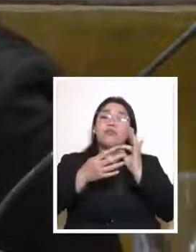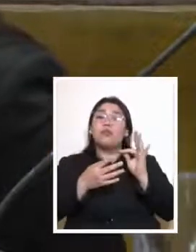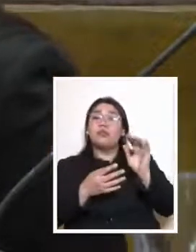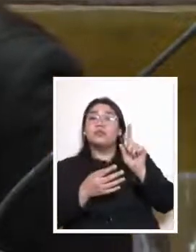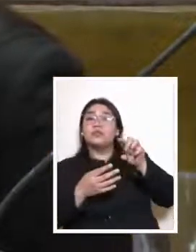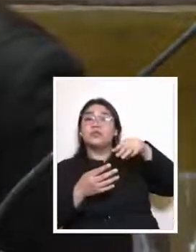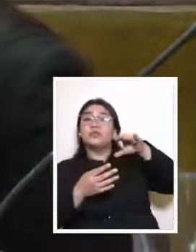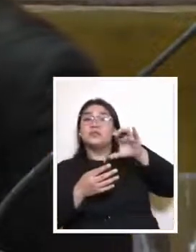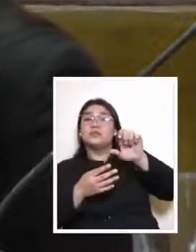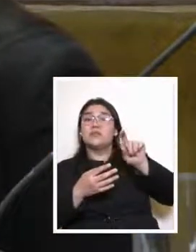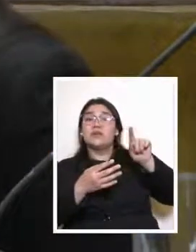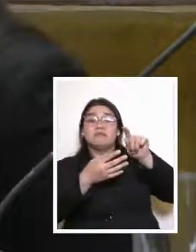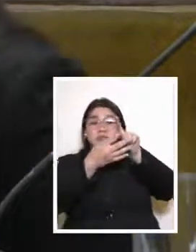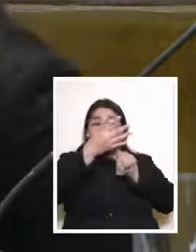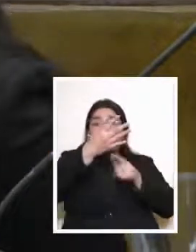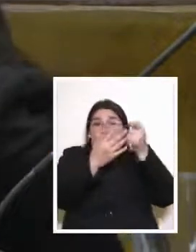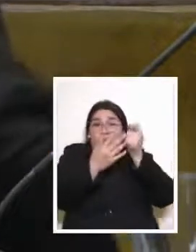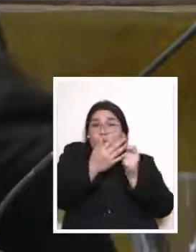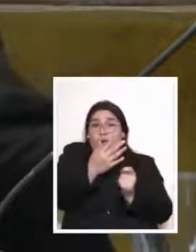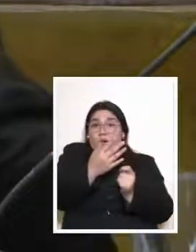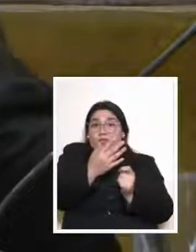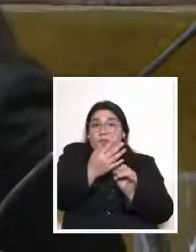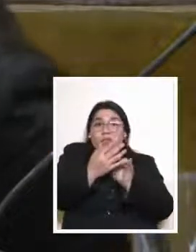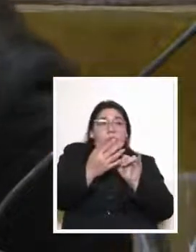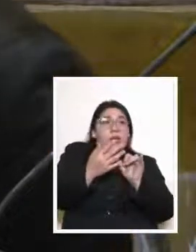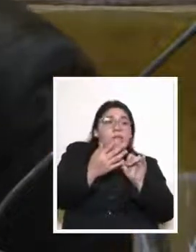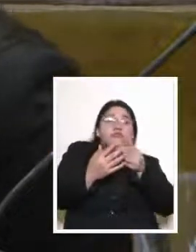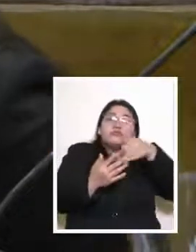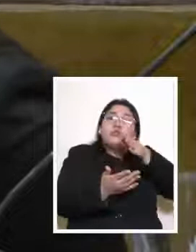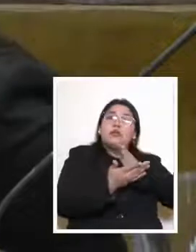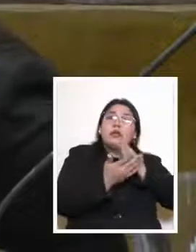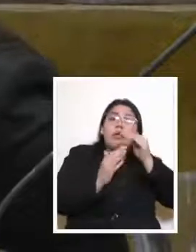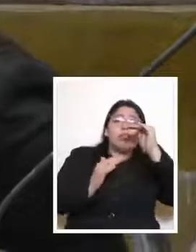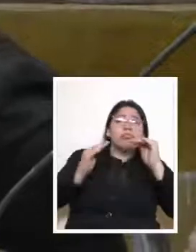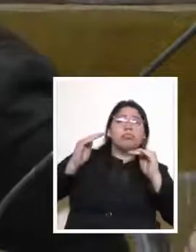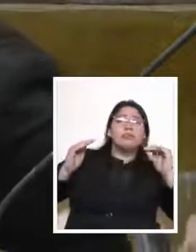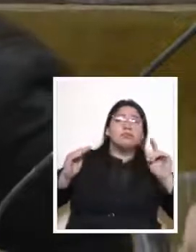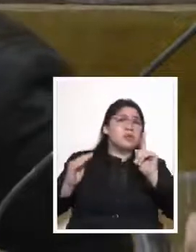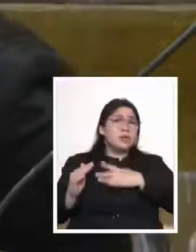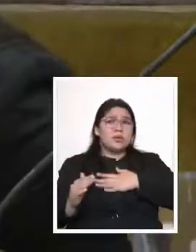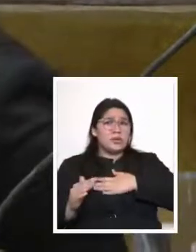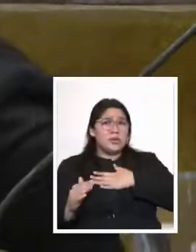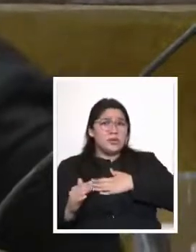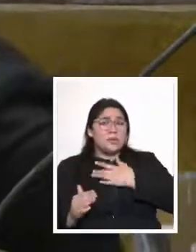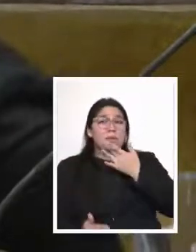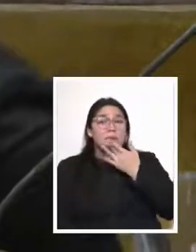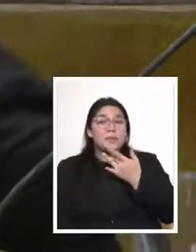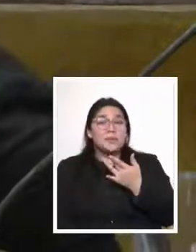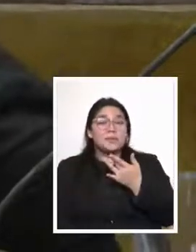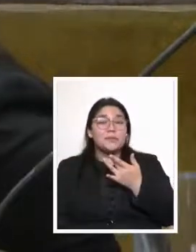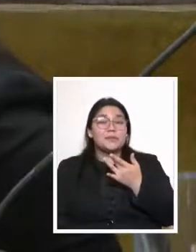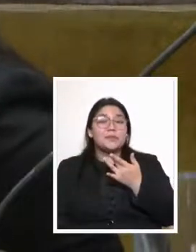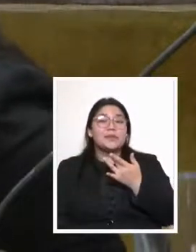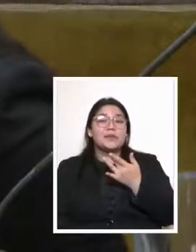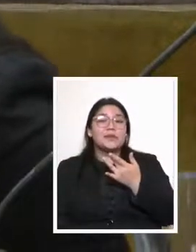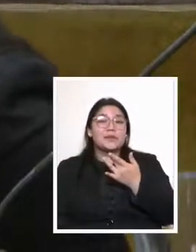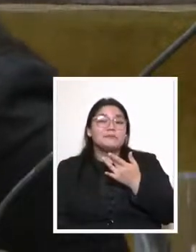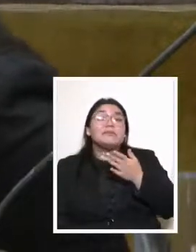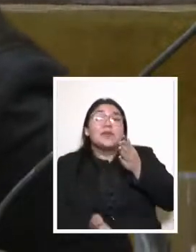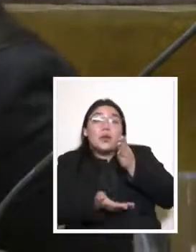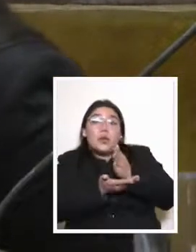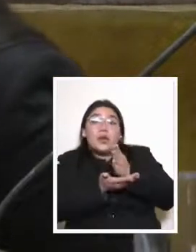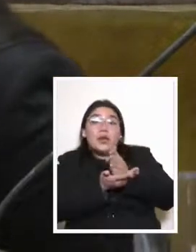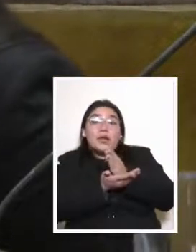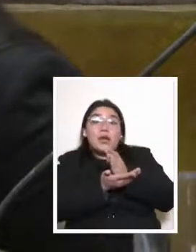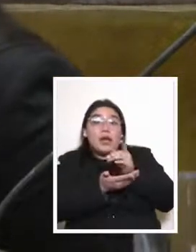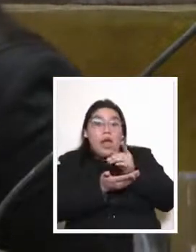prueba que después nos va a poner en un ranking en el que no queremos estar porque incluso hasta dentro de los mismos establecimientos se produce